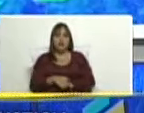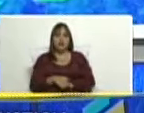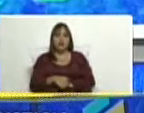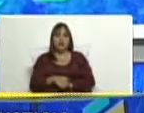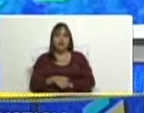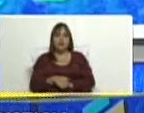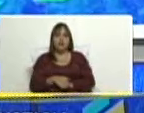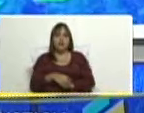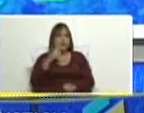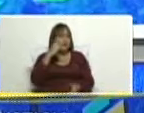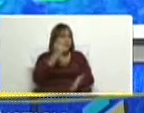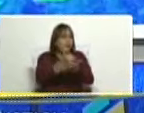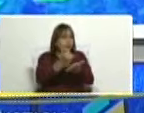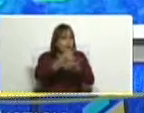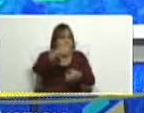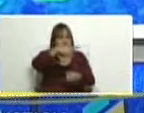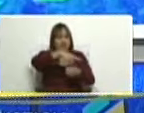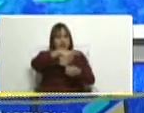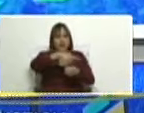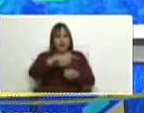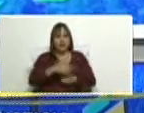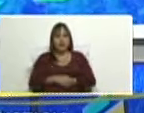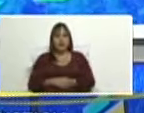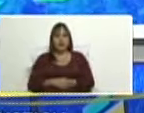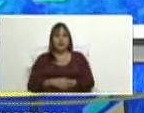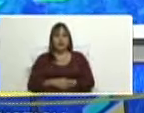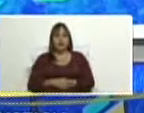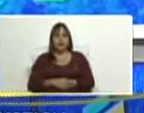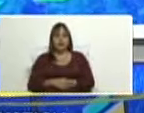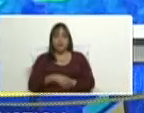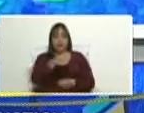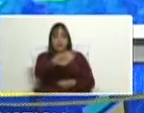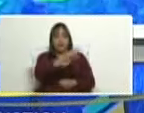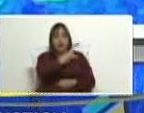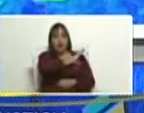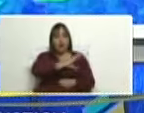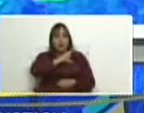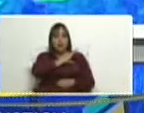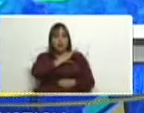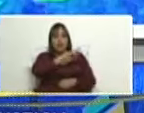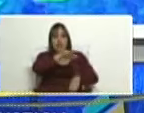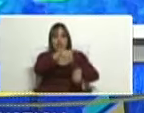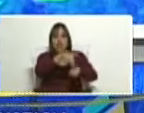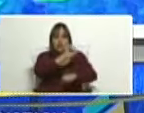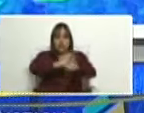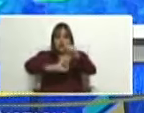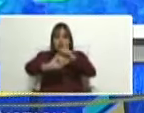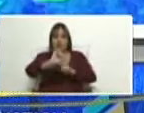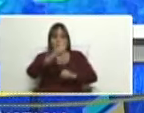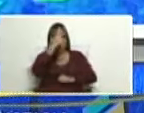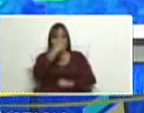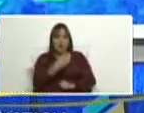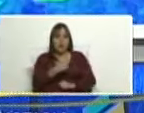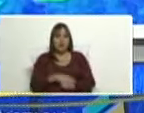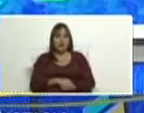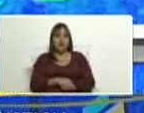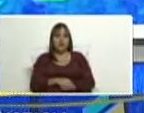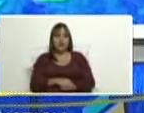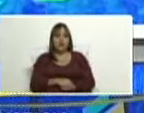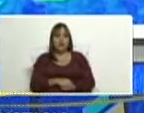Escuchen la cifra siguiente. Esa Comisión Nacional contra la Pobreza sacó de la